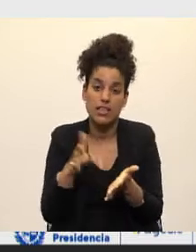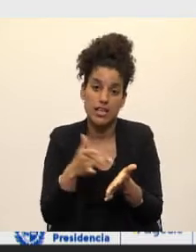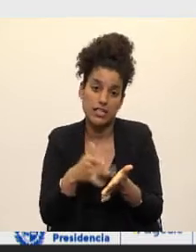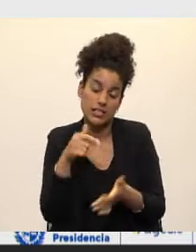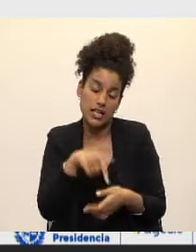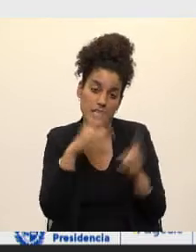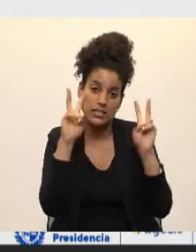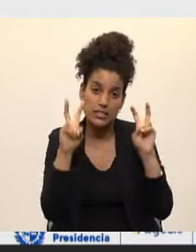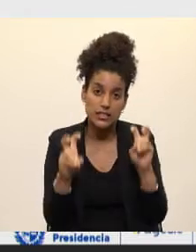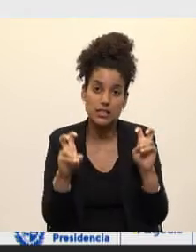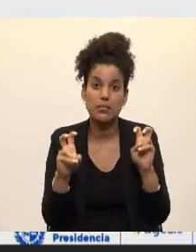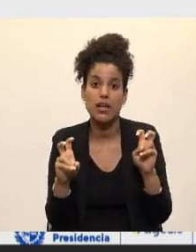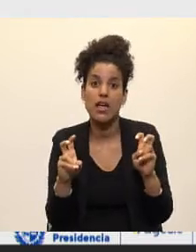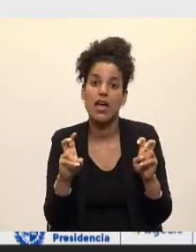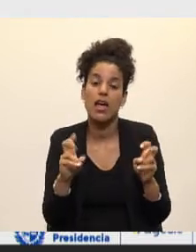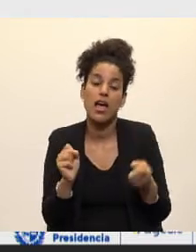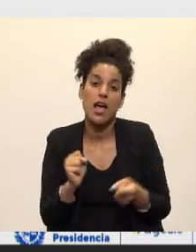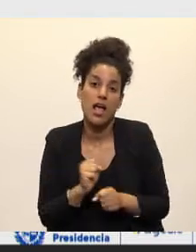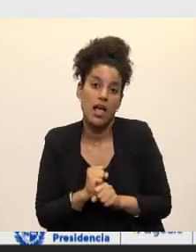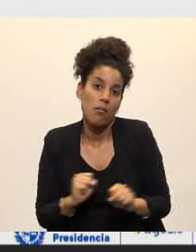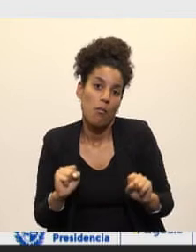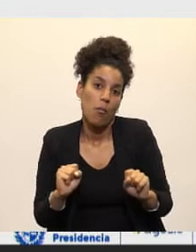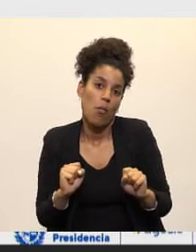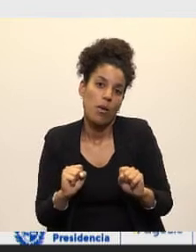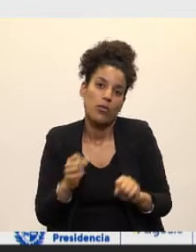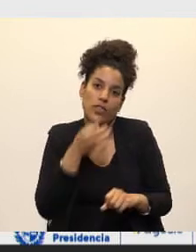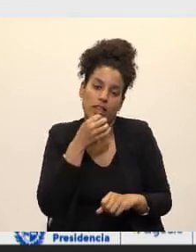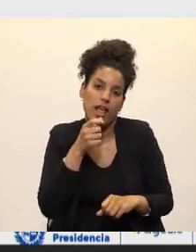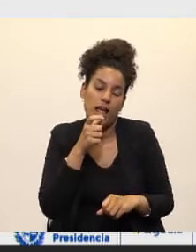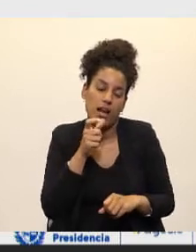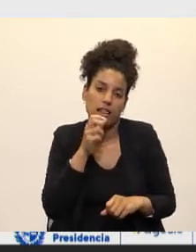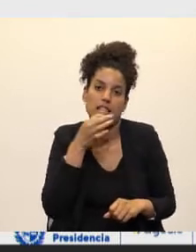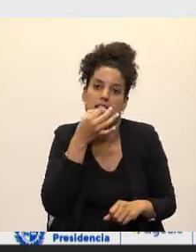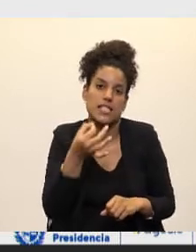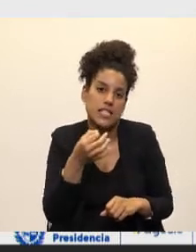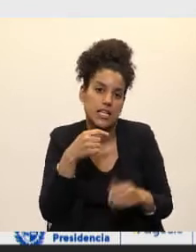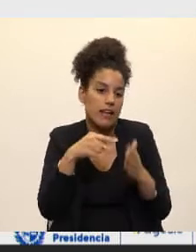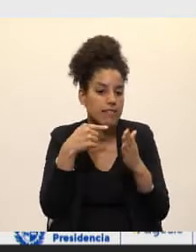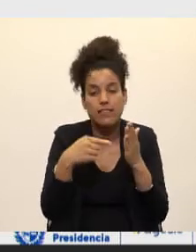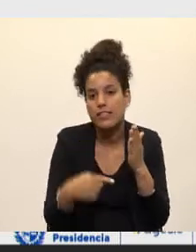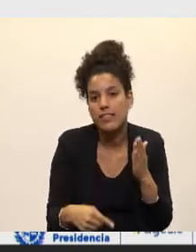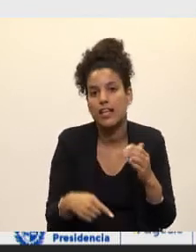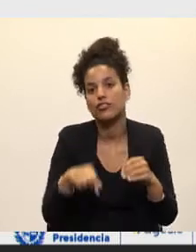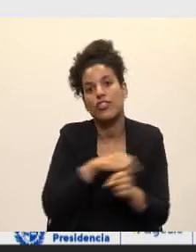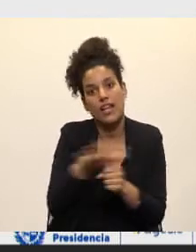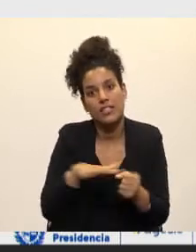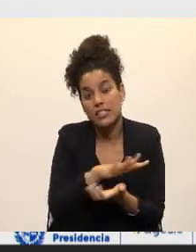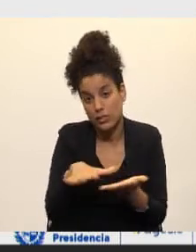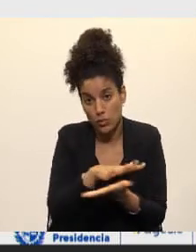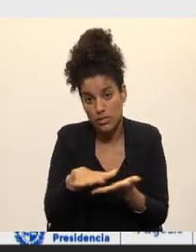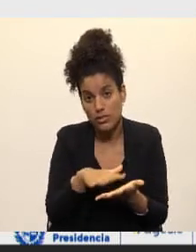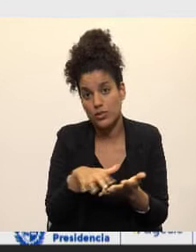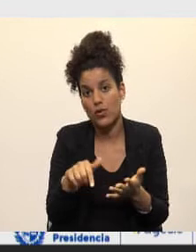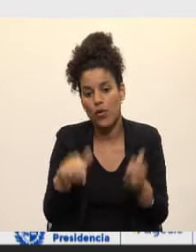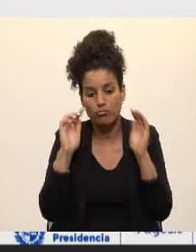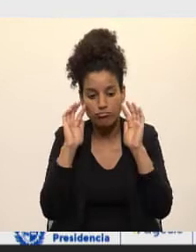que de alguna manera da algunas pistas, solo para dar algunos datos de la situación vinculada con